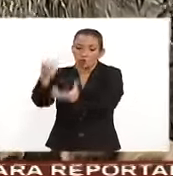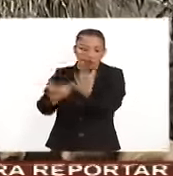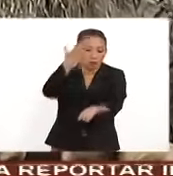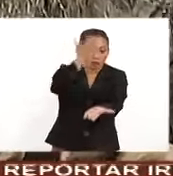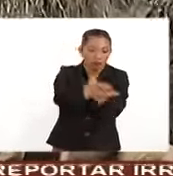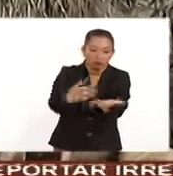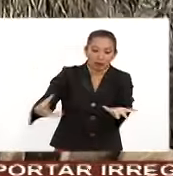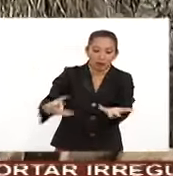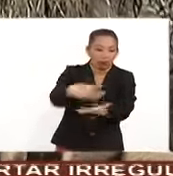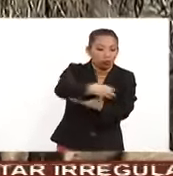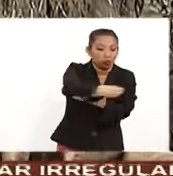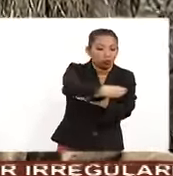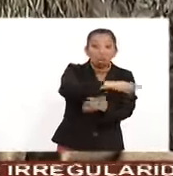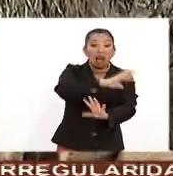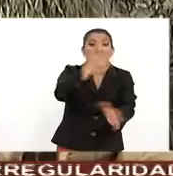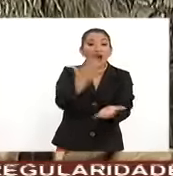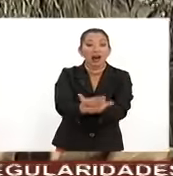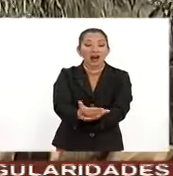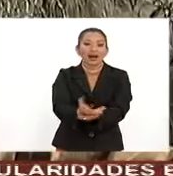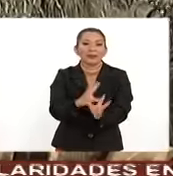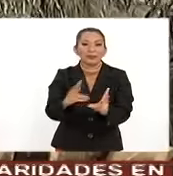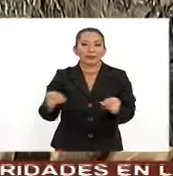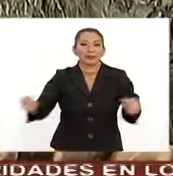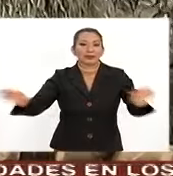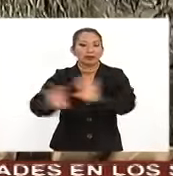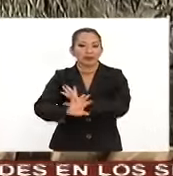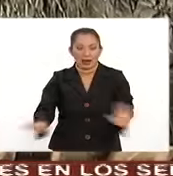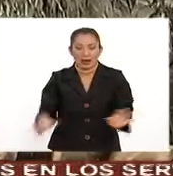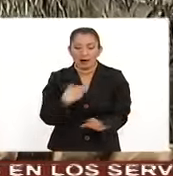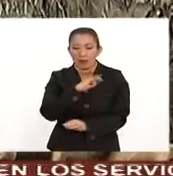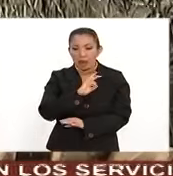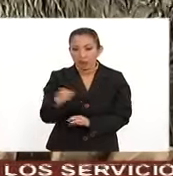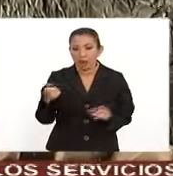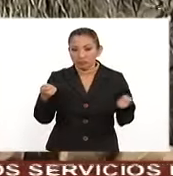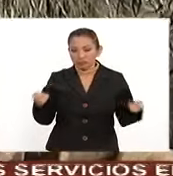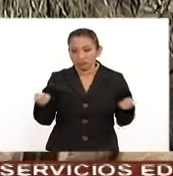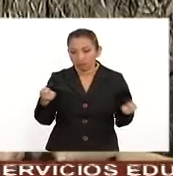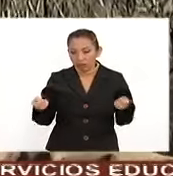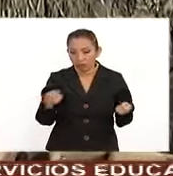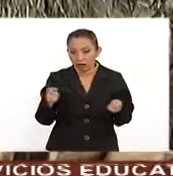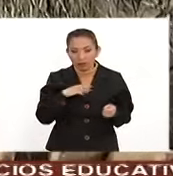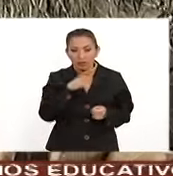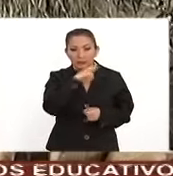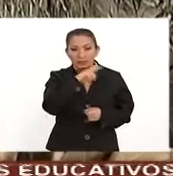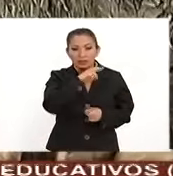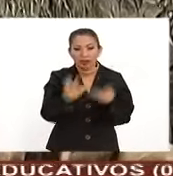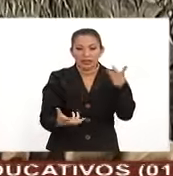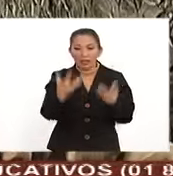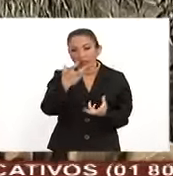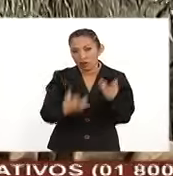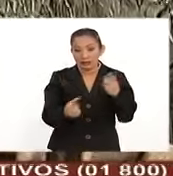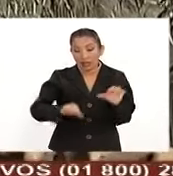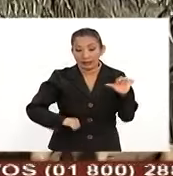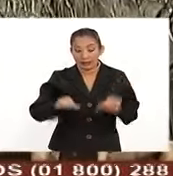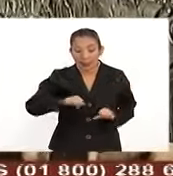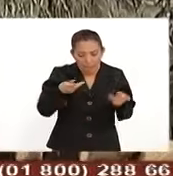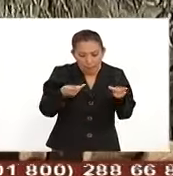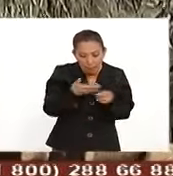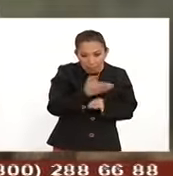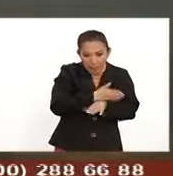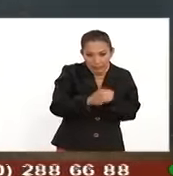más material que quemarse, ¿verdad? Que se pueda consumir y se detenga de esa manera los incendios. Esto es una actividad de